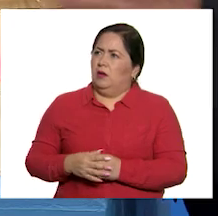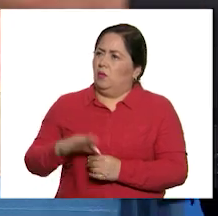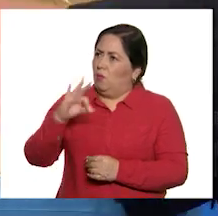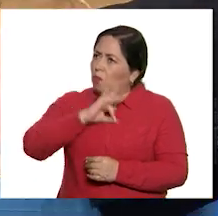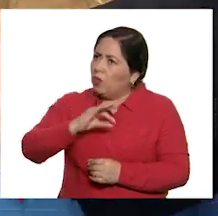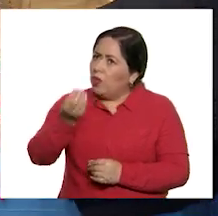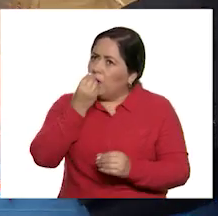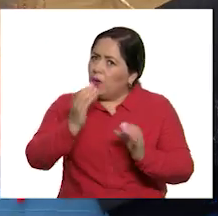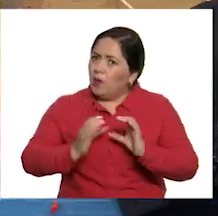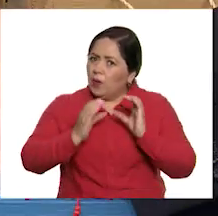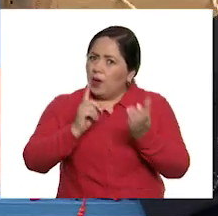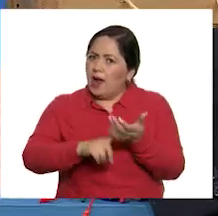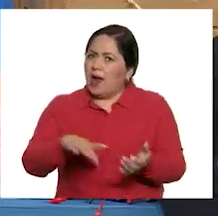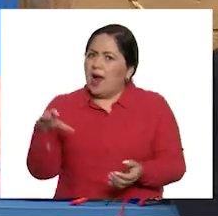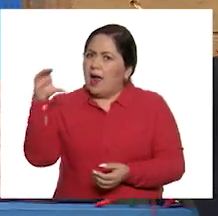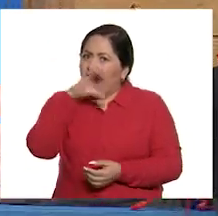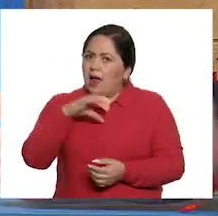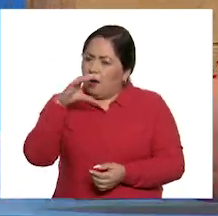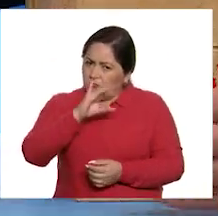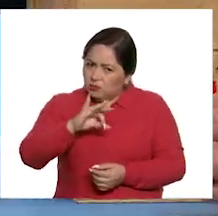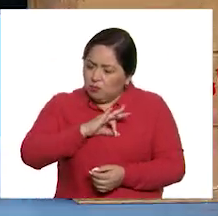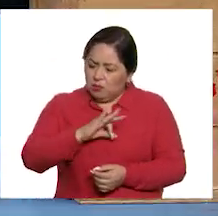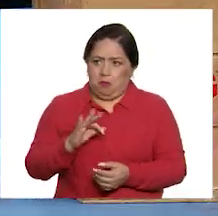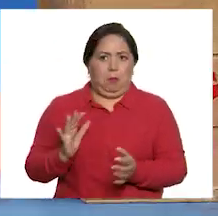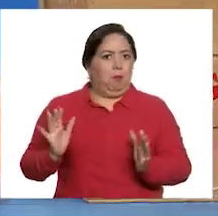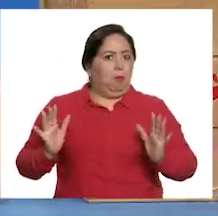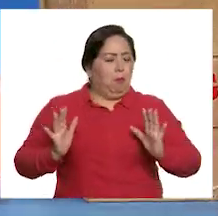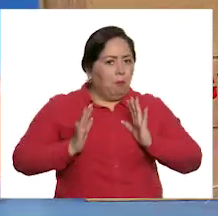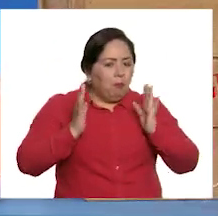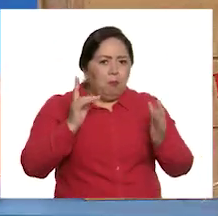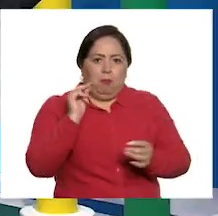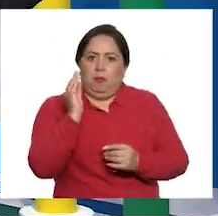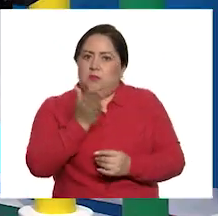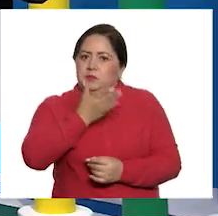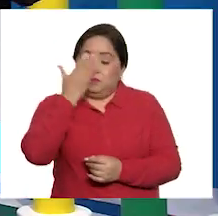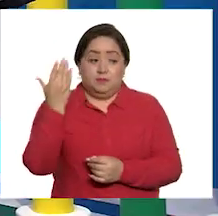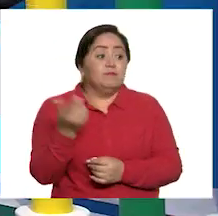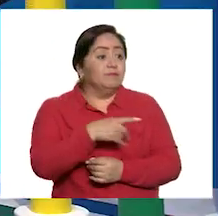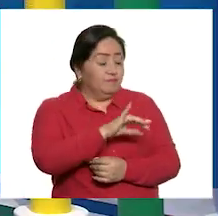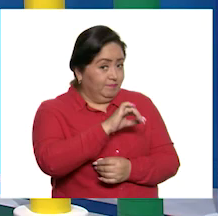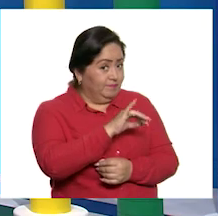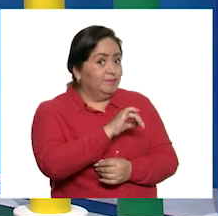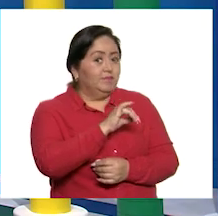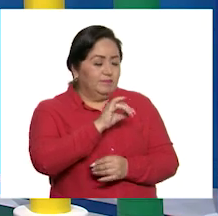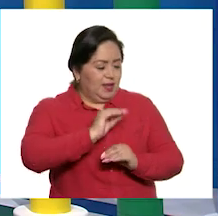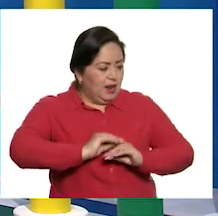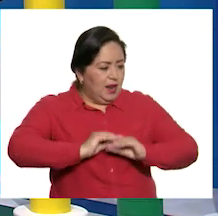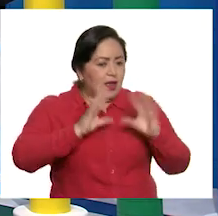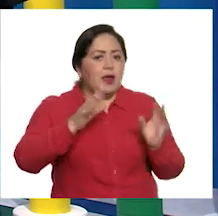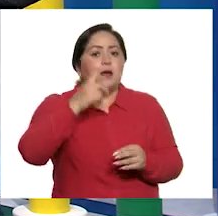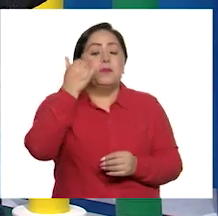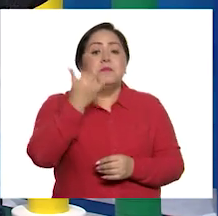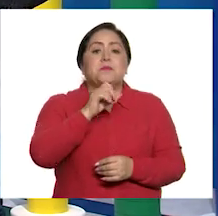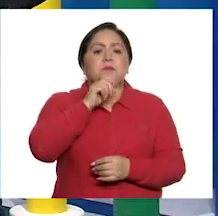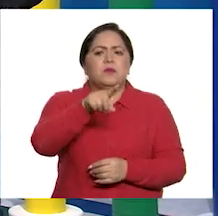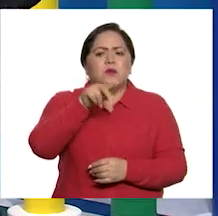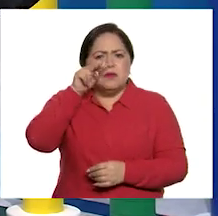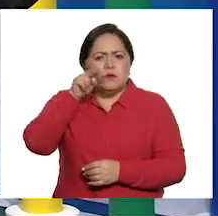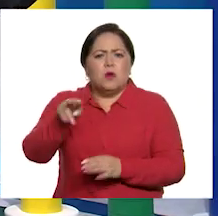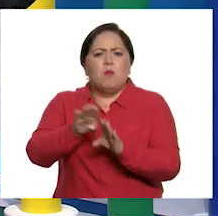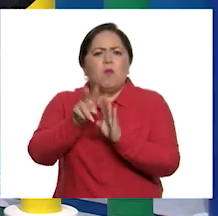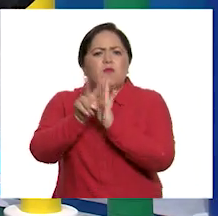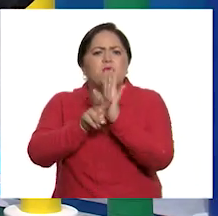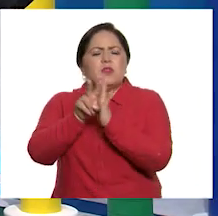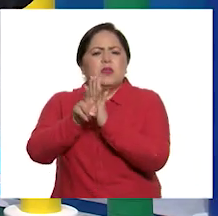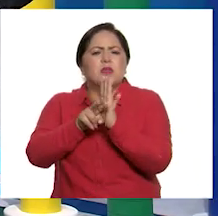¿Conservaremos alimentos a través del calor? ¡Wow! ¡Súper bien, ¿no? Claro, claro que sí. Y para ello también observaremos unos